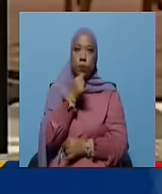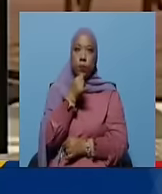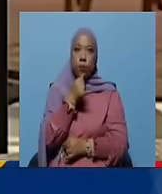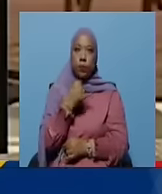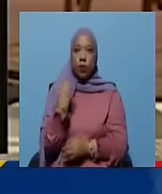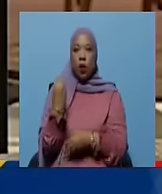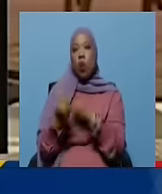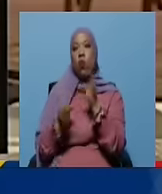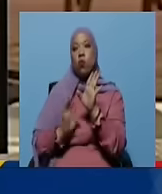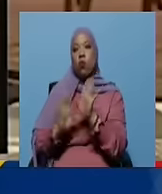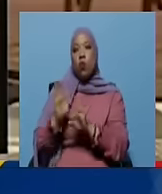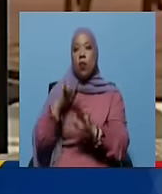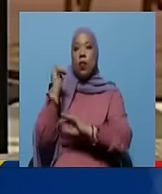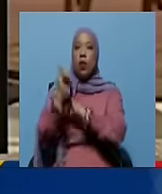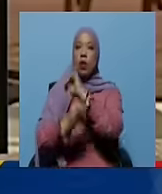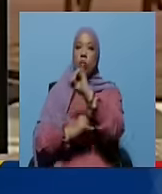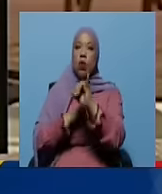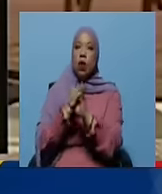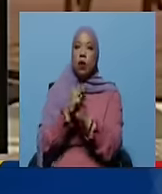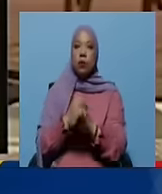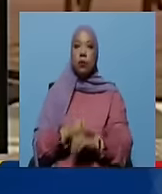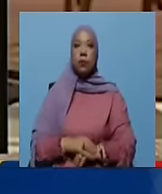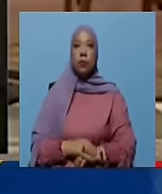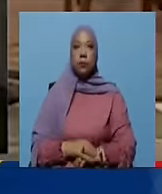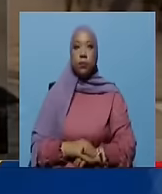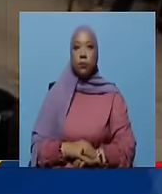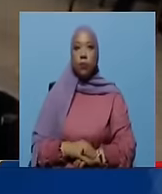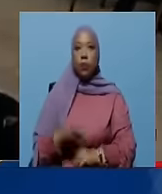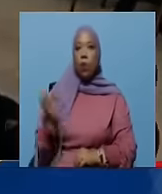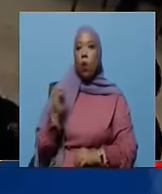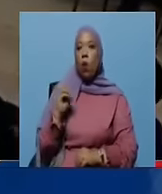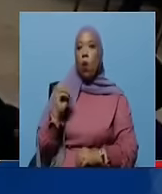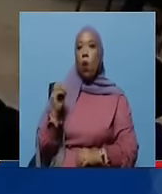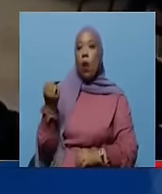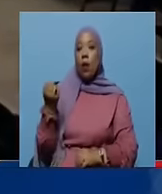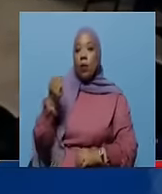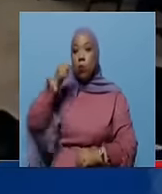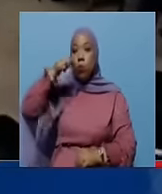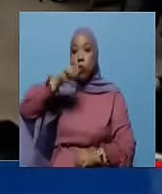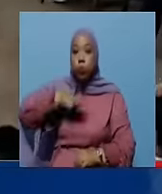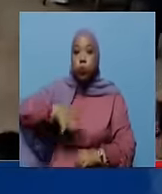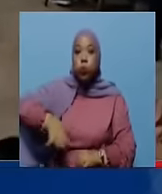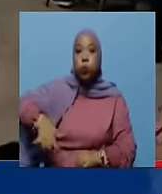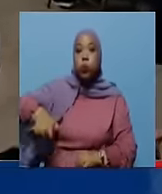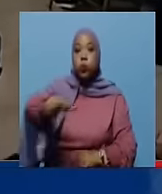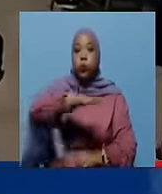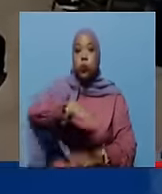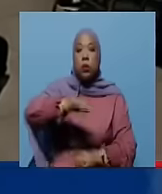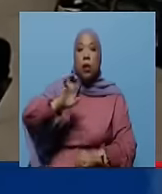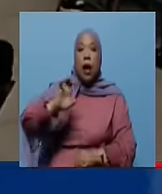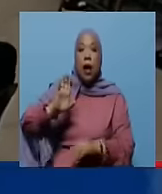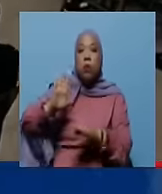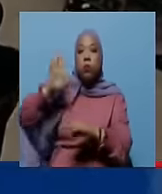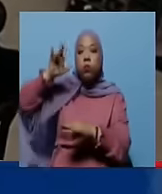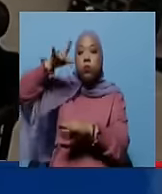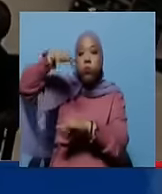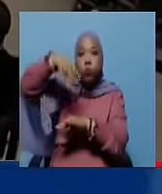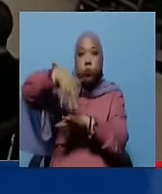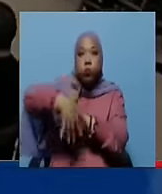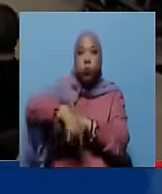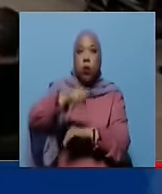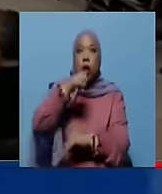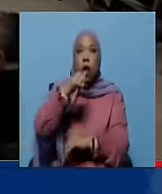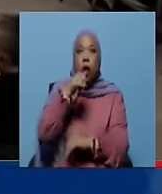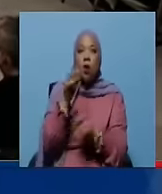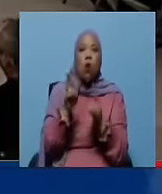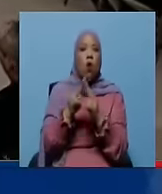como del turismo internacional? O Canaima y la Gran Sabana, todavía poco